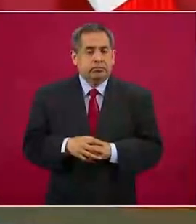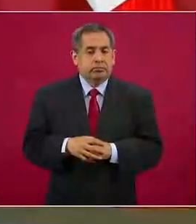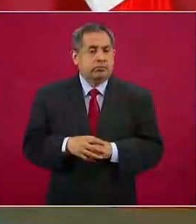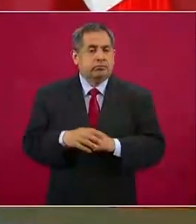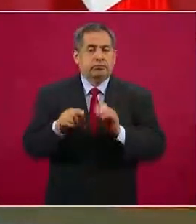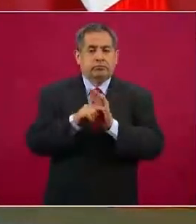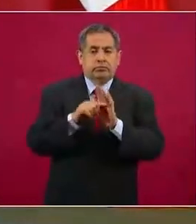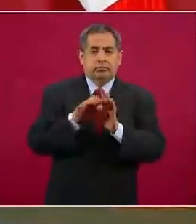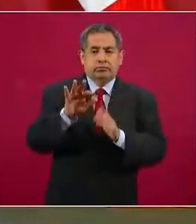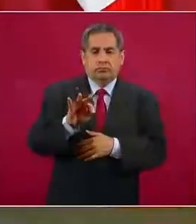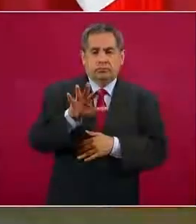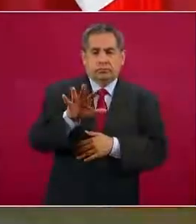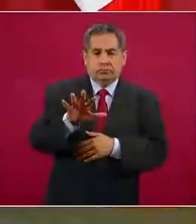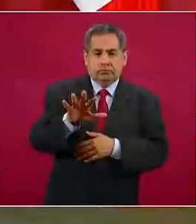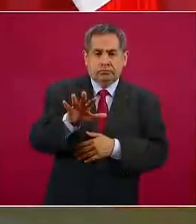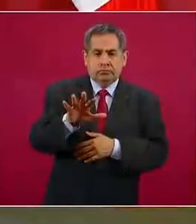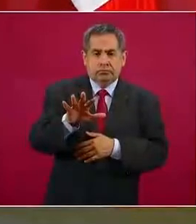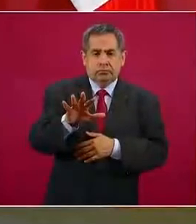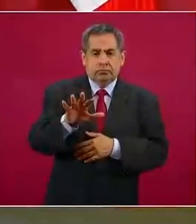Negativas 45,